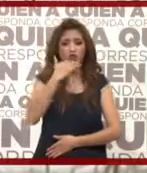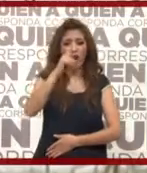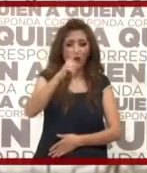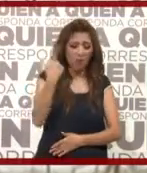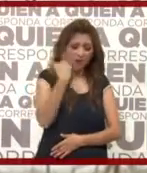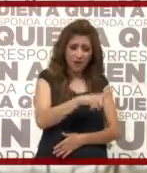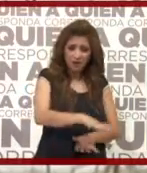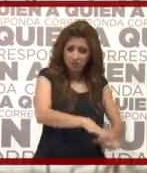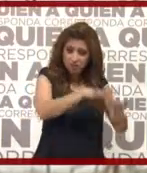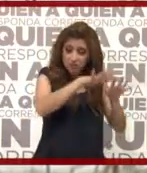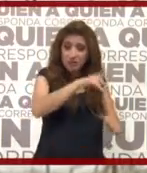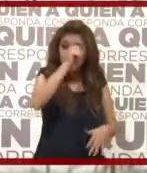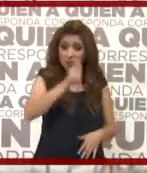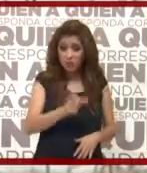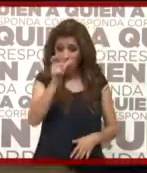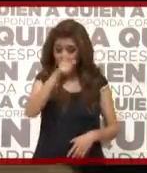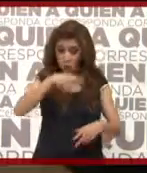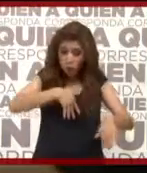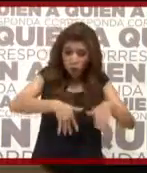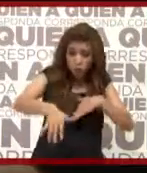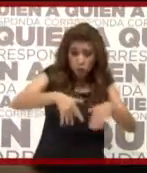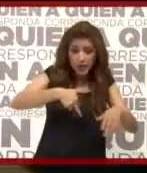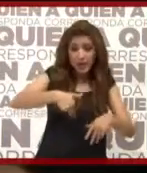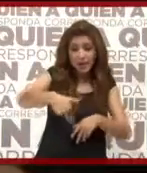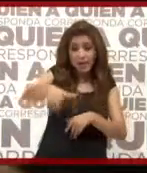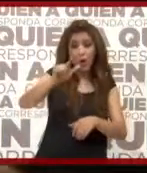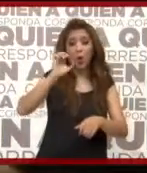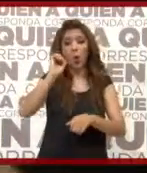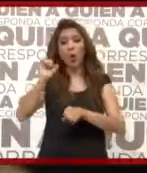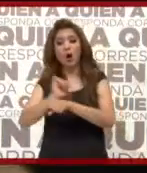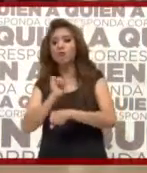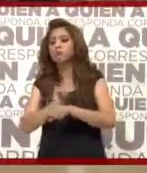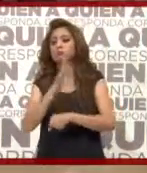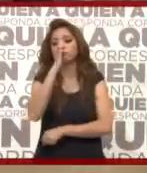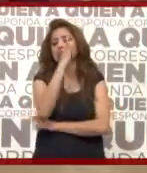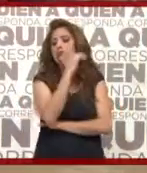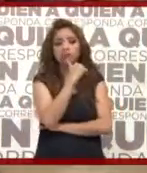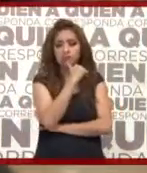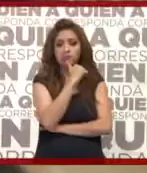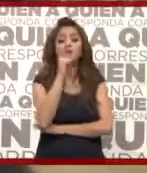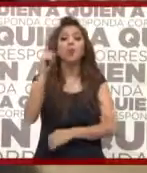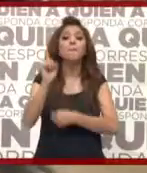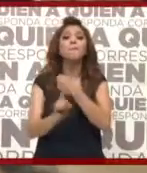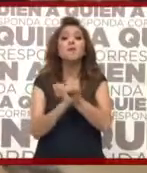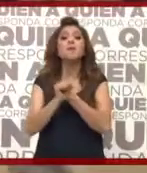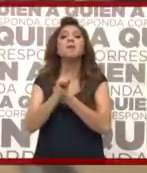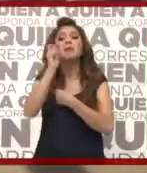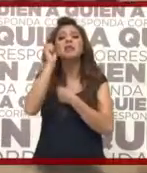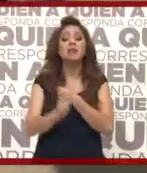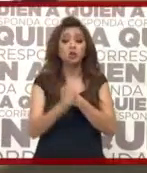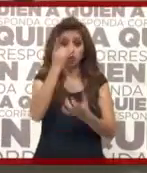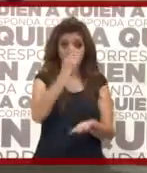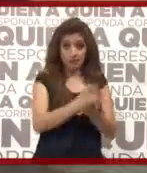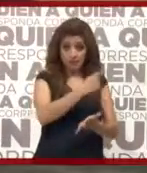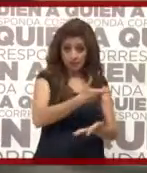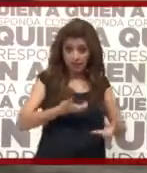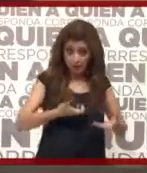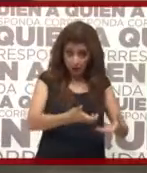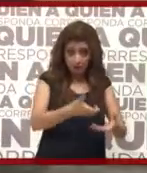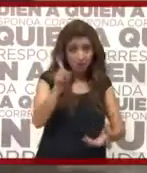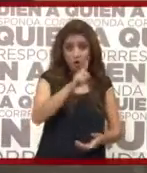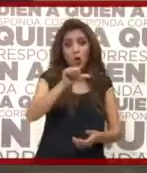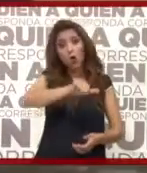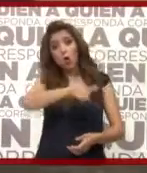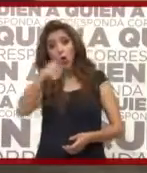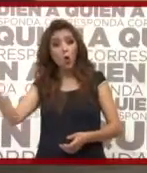estancada. Afirman que pasar por las calles caminando en automóvil es imposible. El problema es tanto que no solo ha quedado en esta calle, ha comenzado a afectar